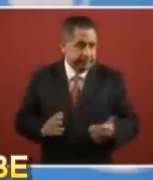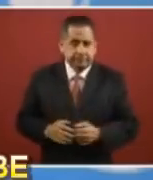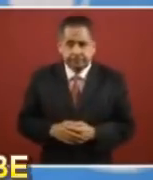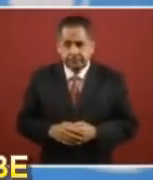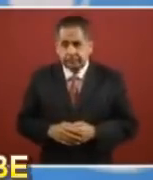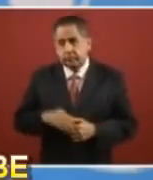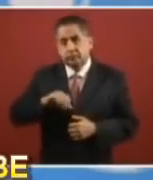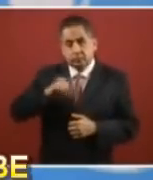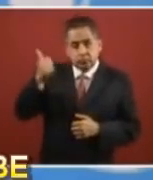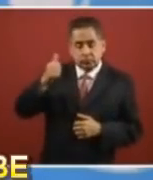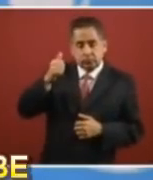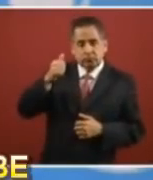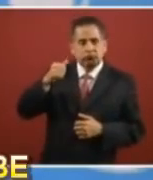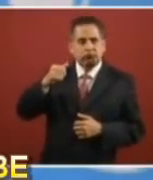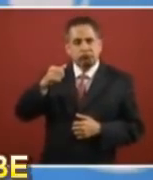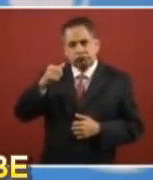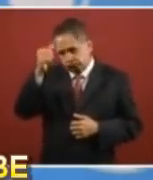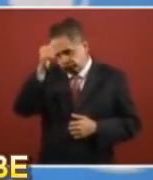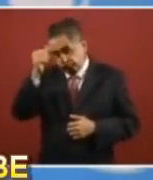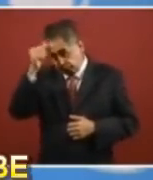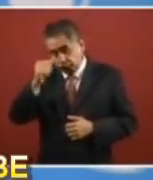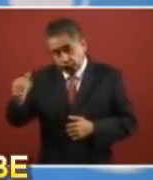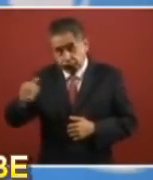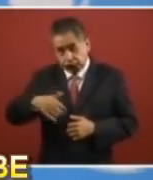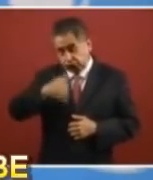otro cura rebelde,